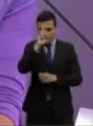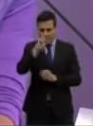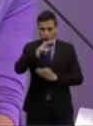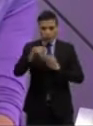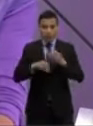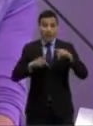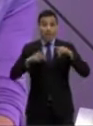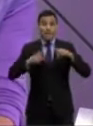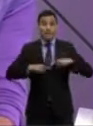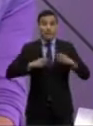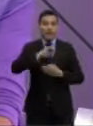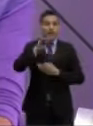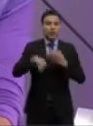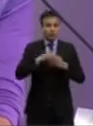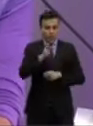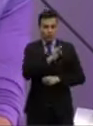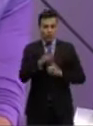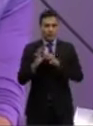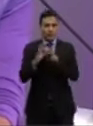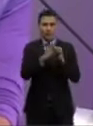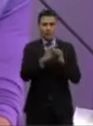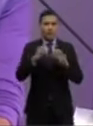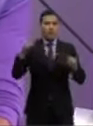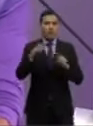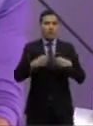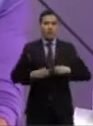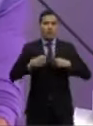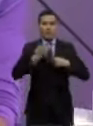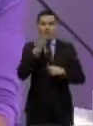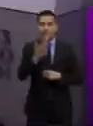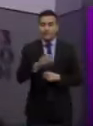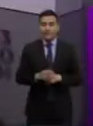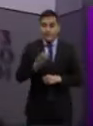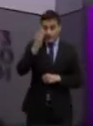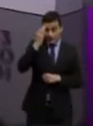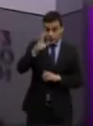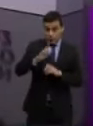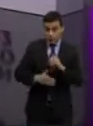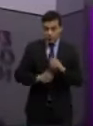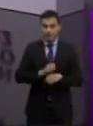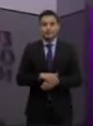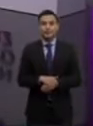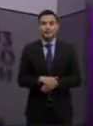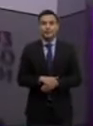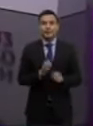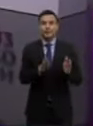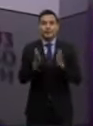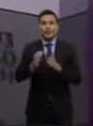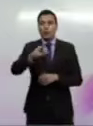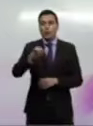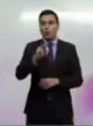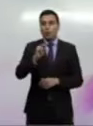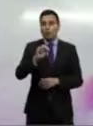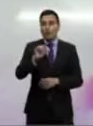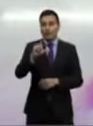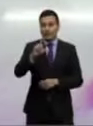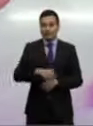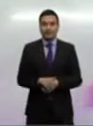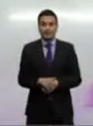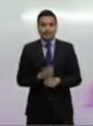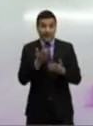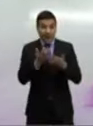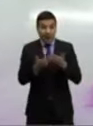tengamos cabida y el objetivo sea el bien vivir. Gracias. Invito a hacer un tsunami tiempo. Este 10 de abril. Juncal. Hoy pudimos escuchar